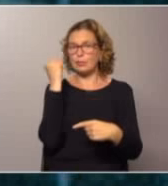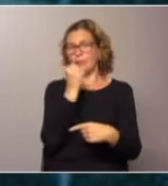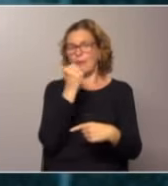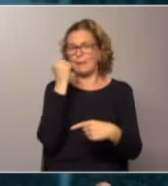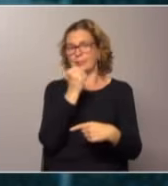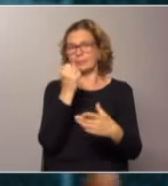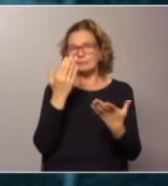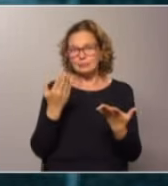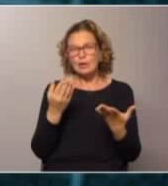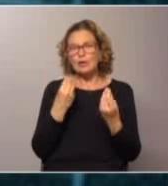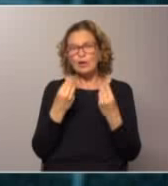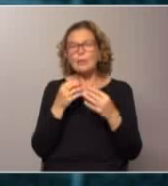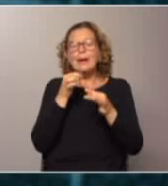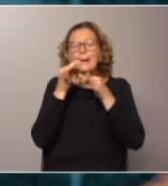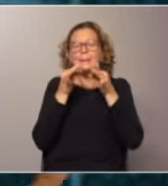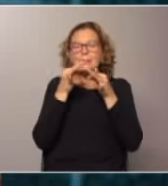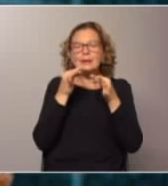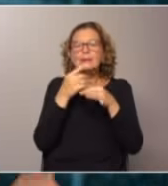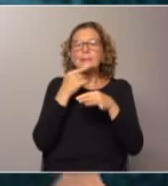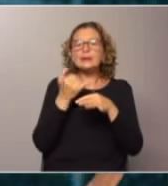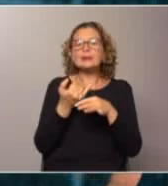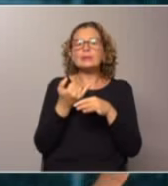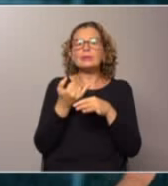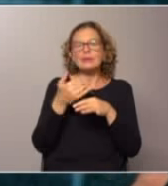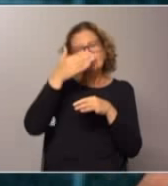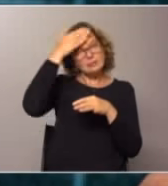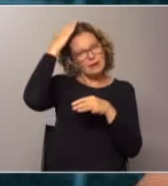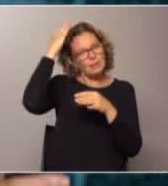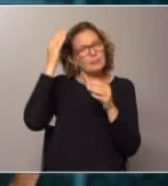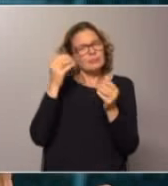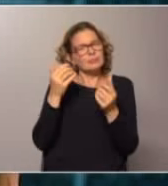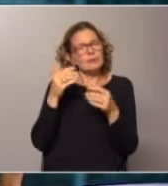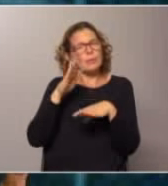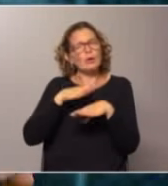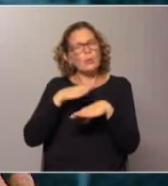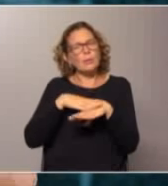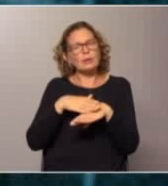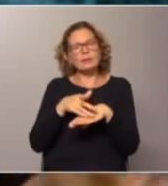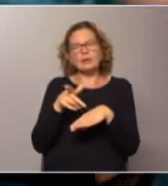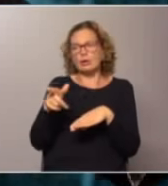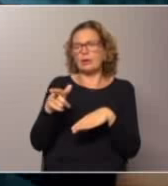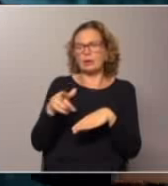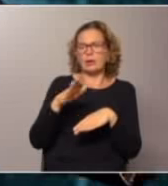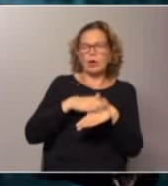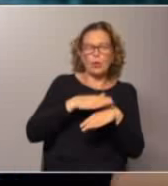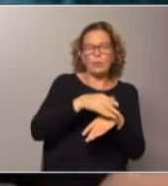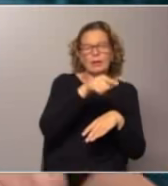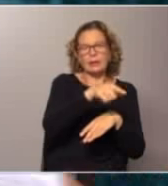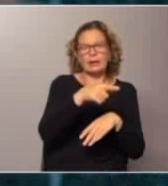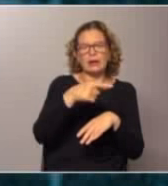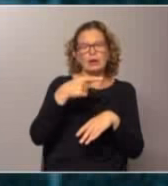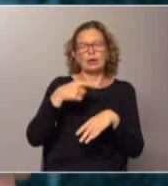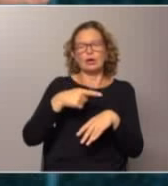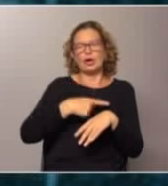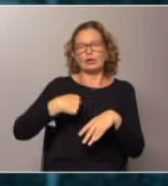no porque cómo explicas claro trampas o cosas y las culpas de los inmigrantes la culpa es de los